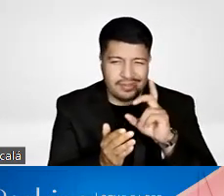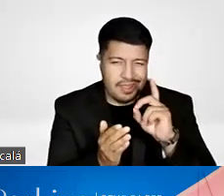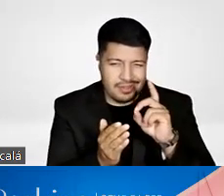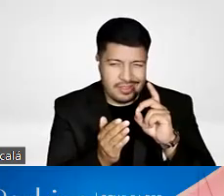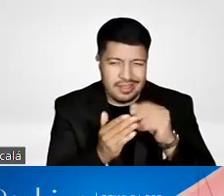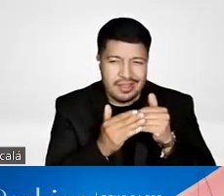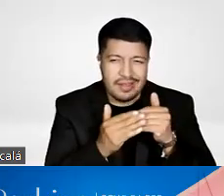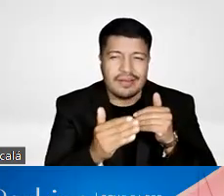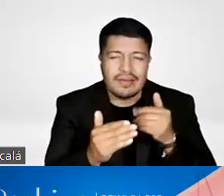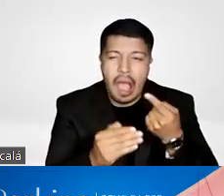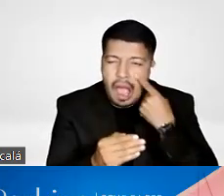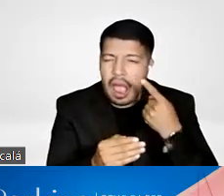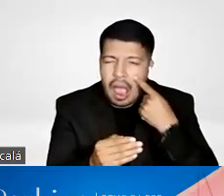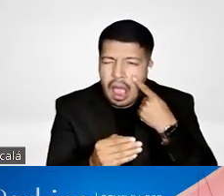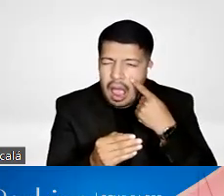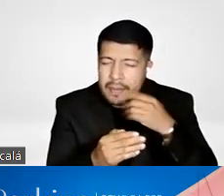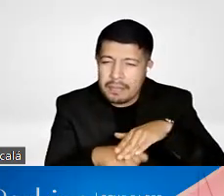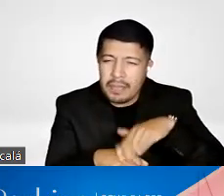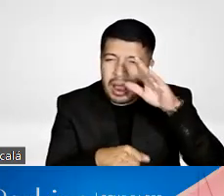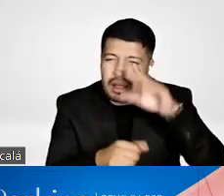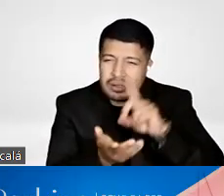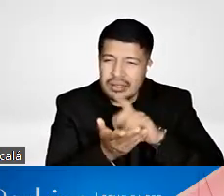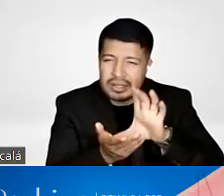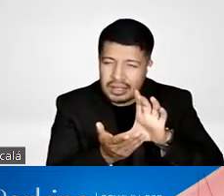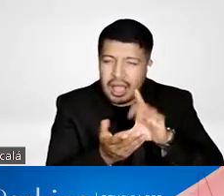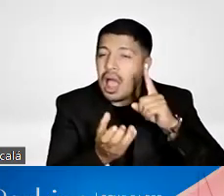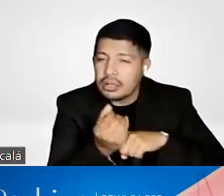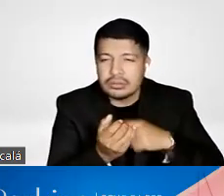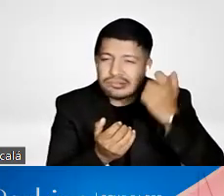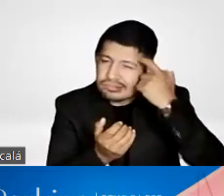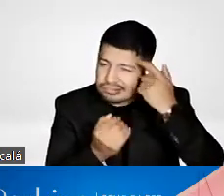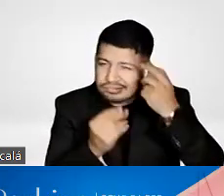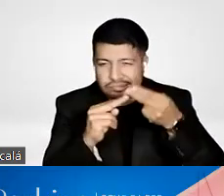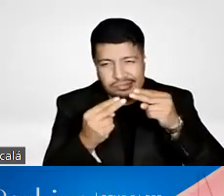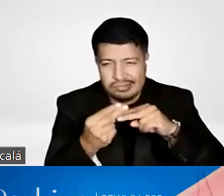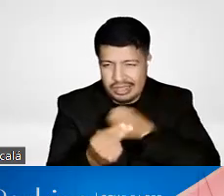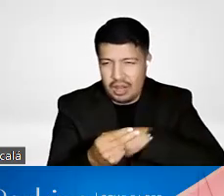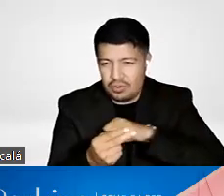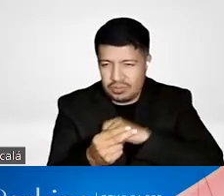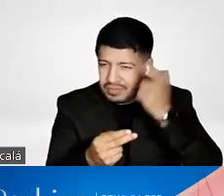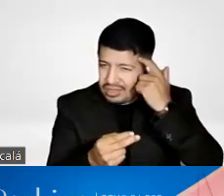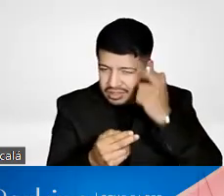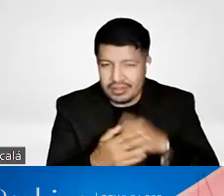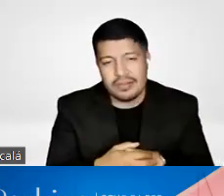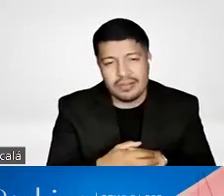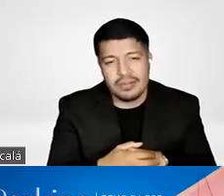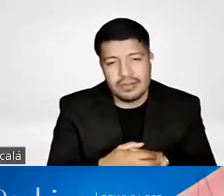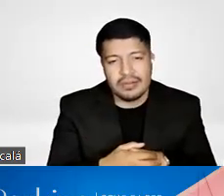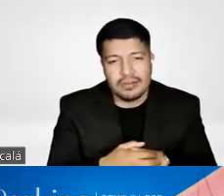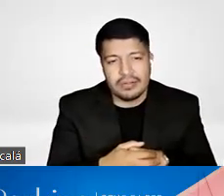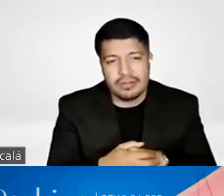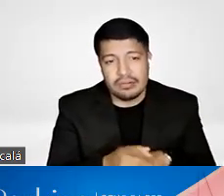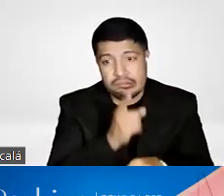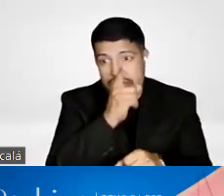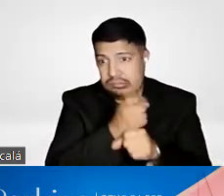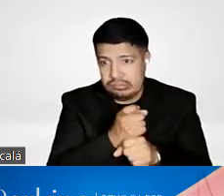las condiciones de salud mental. Actualmente ya es la primera causa a nivel mundial de discapacidad y en la primera